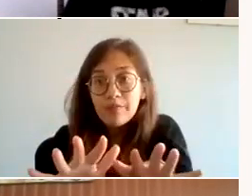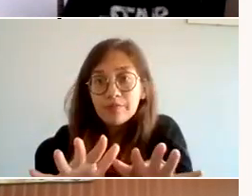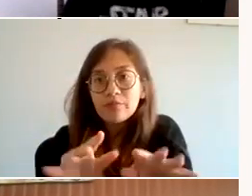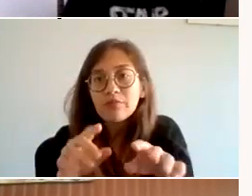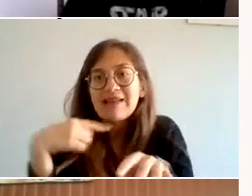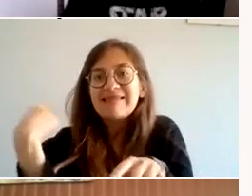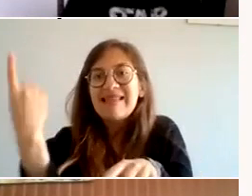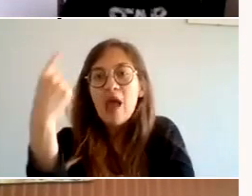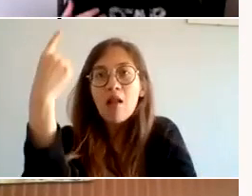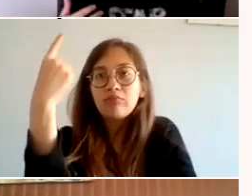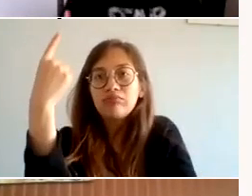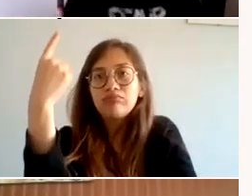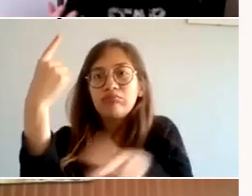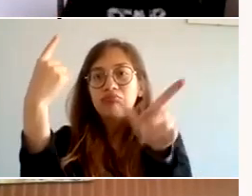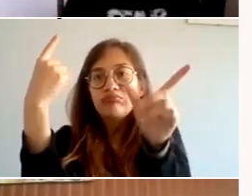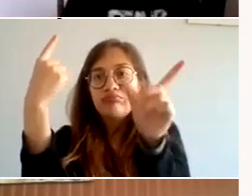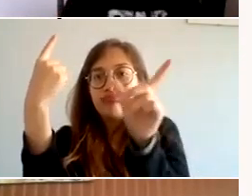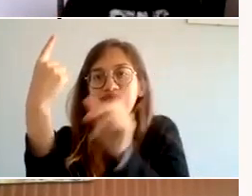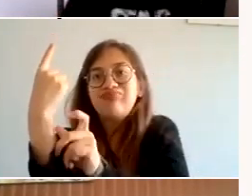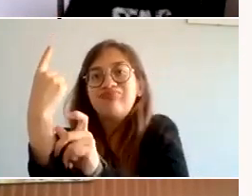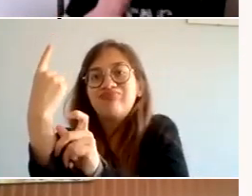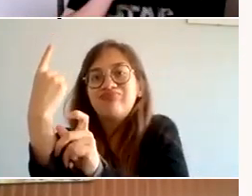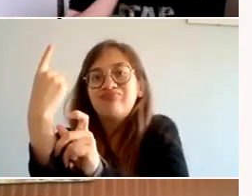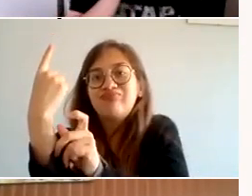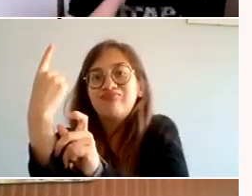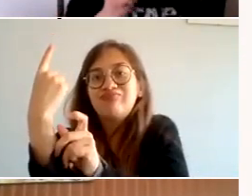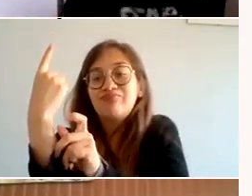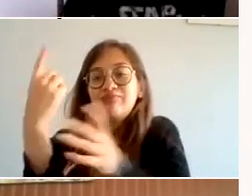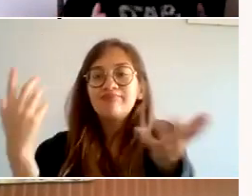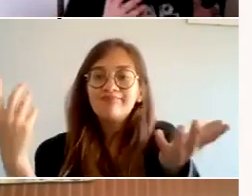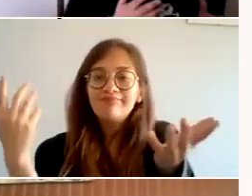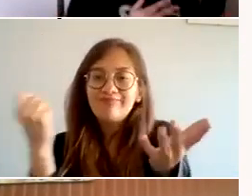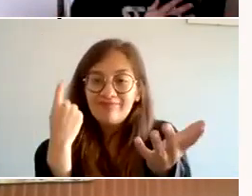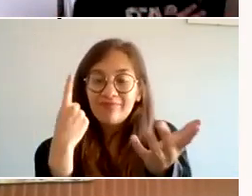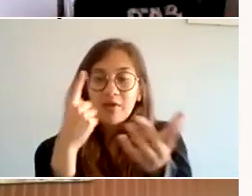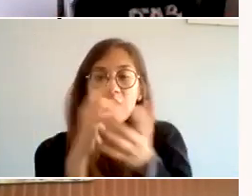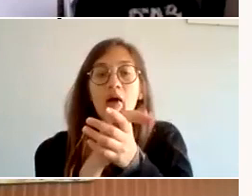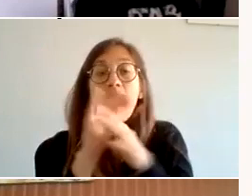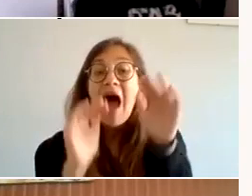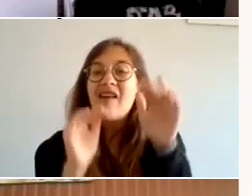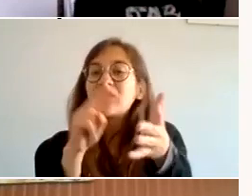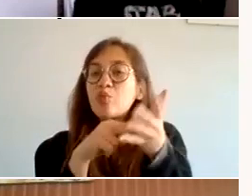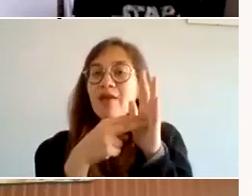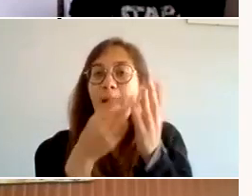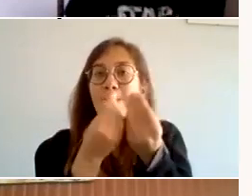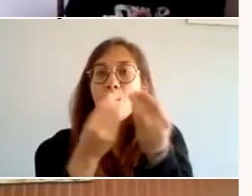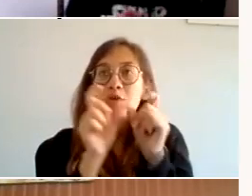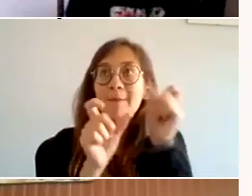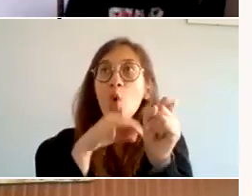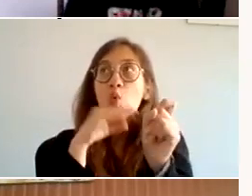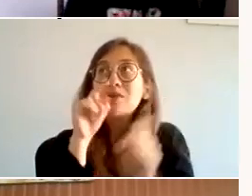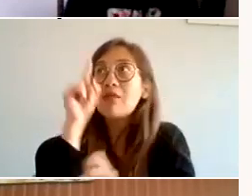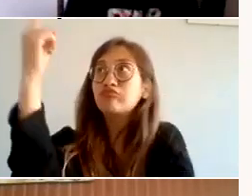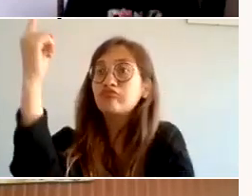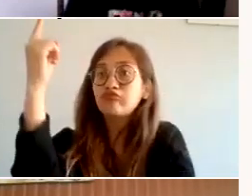haber falla o intermitencia en el servicio. También puede haber un problema con la sobrecarga de usuarios. ¿Por qué? Porque